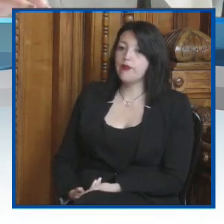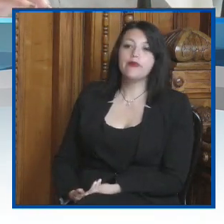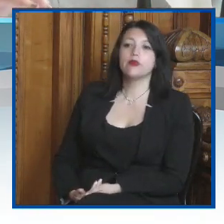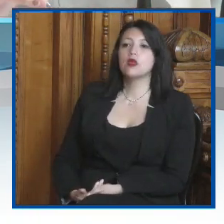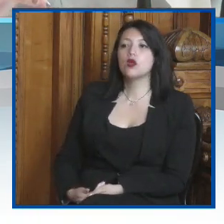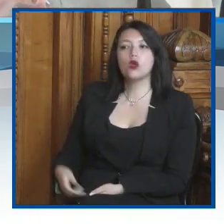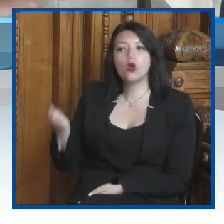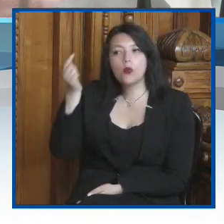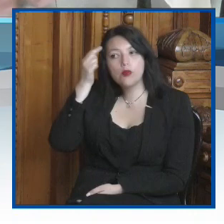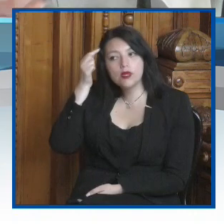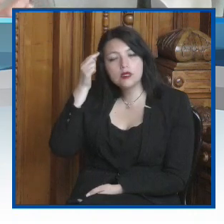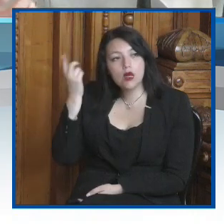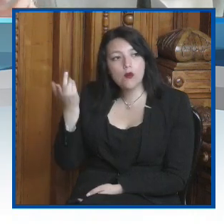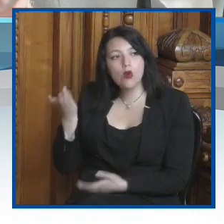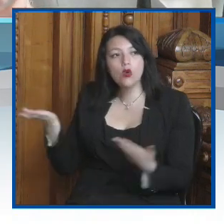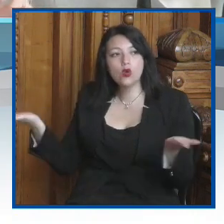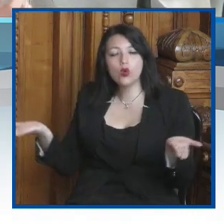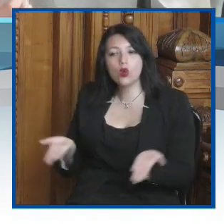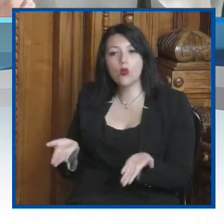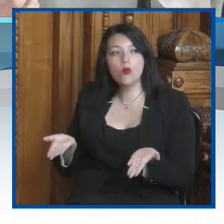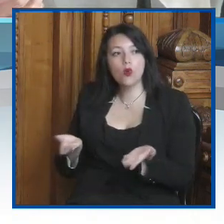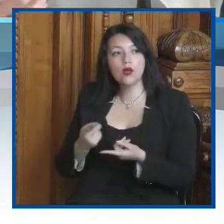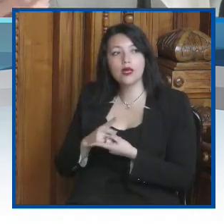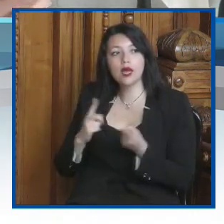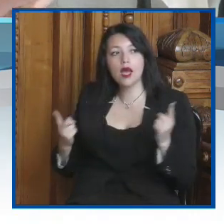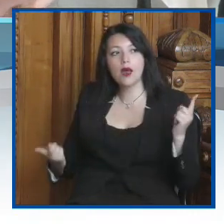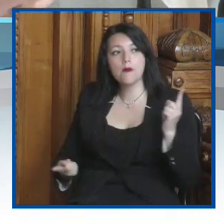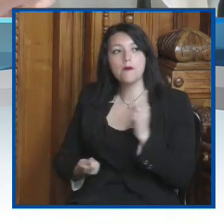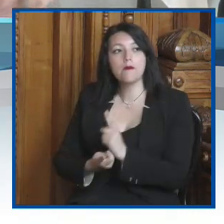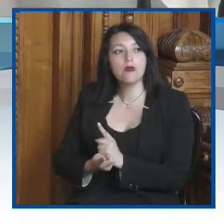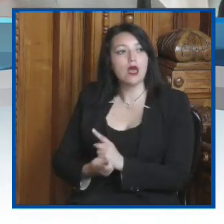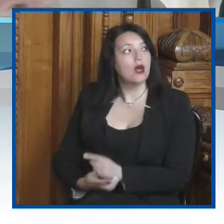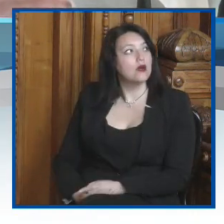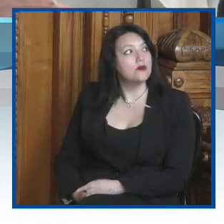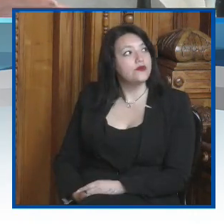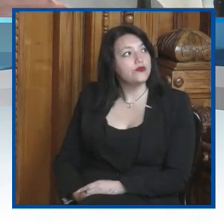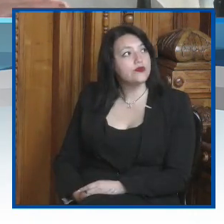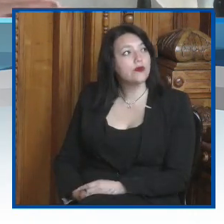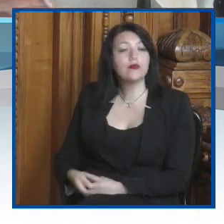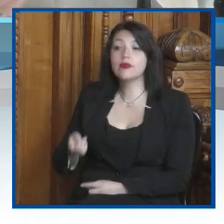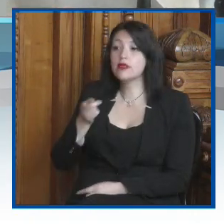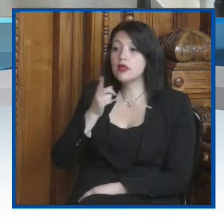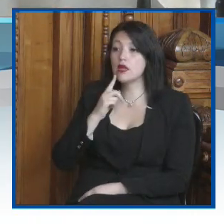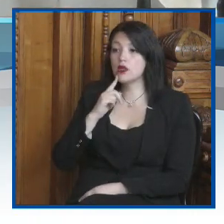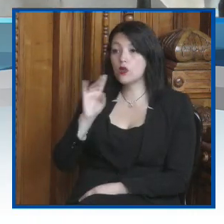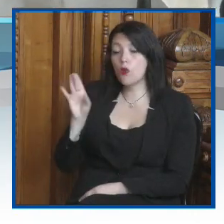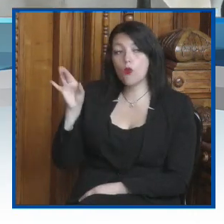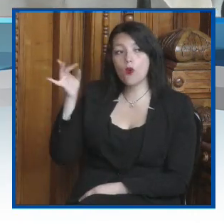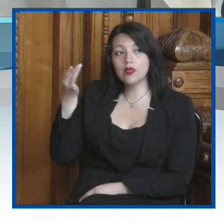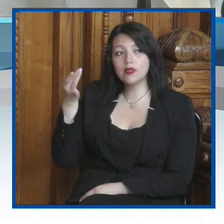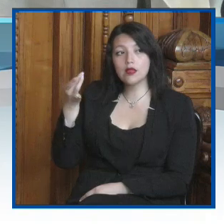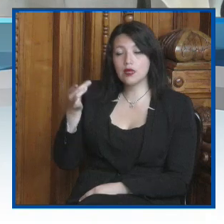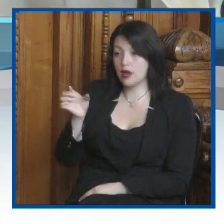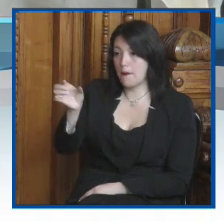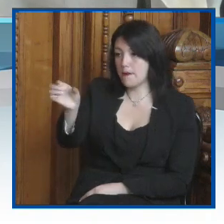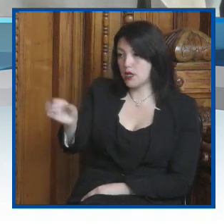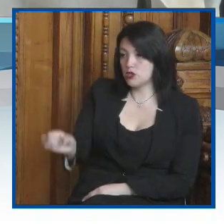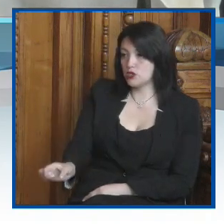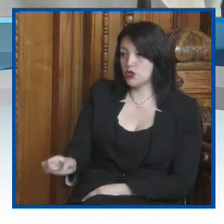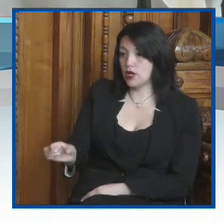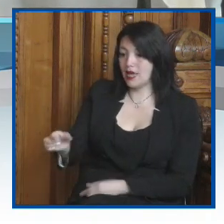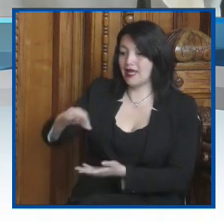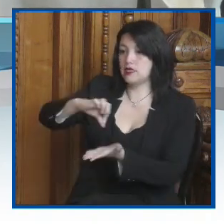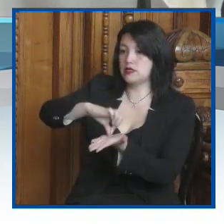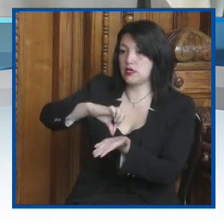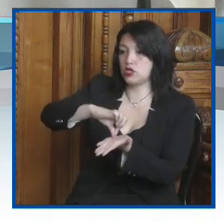pensar justamente en el juzgado cómo cambiar eso, teniendo en cuenta lo que les digo, de que el ciudadano es el